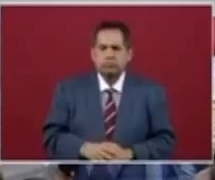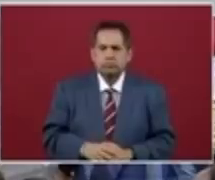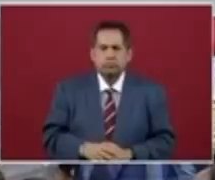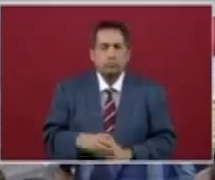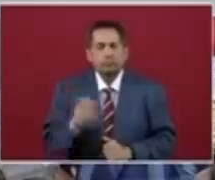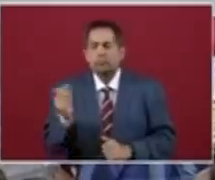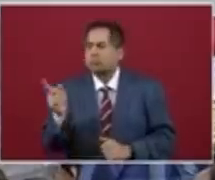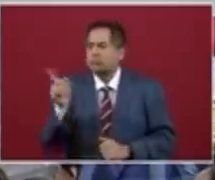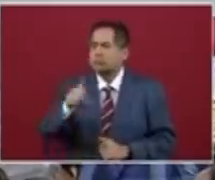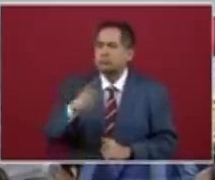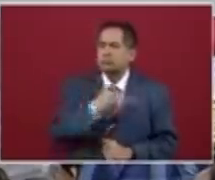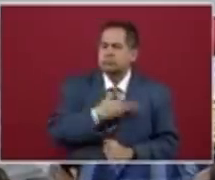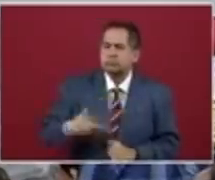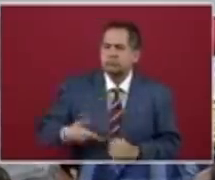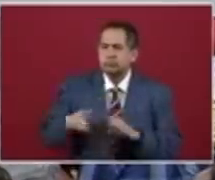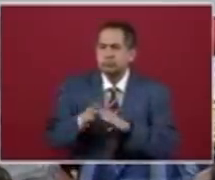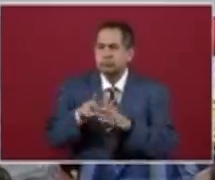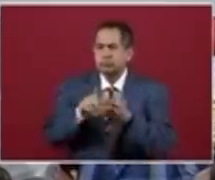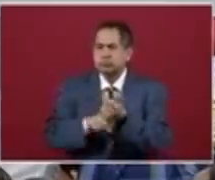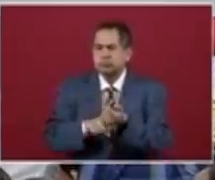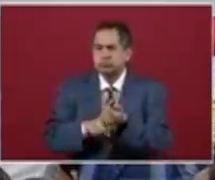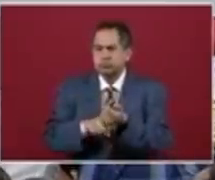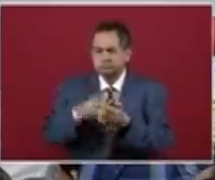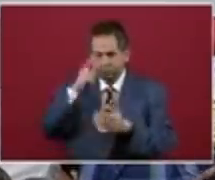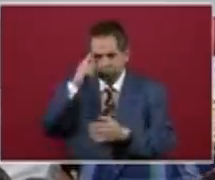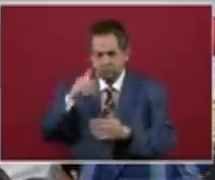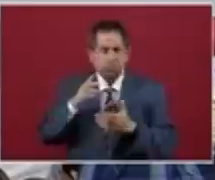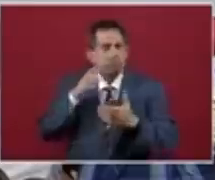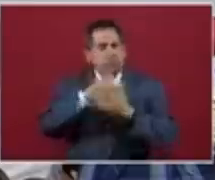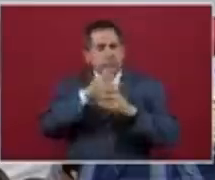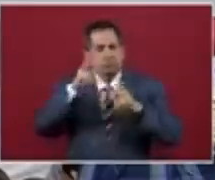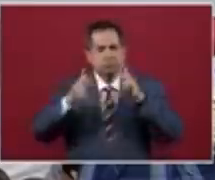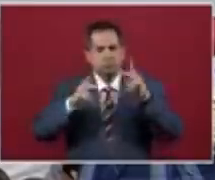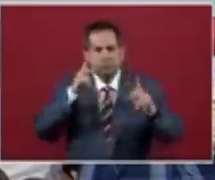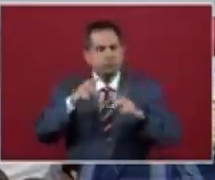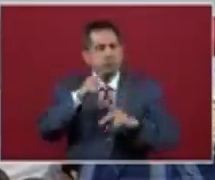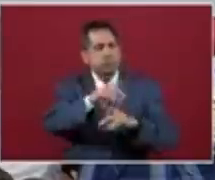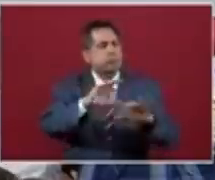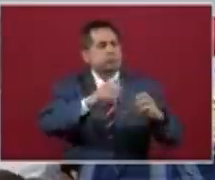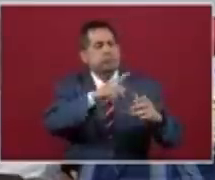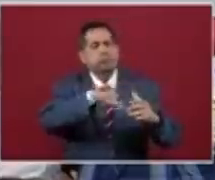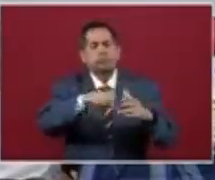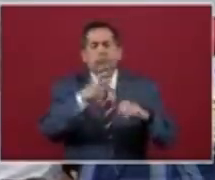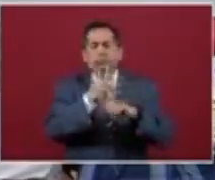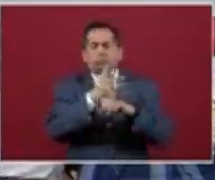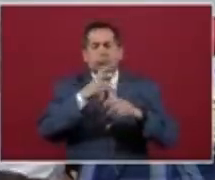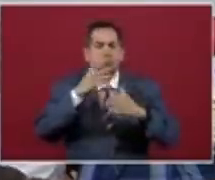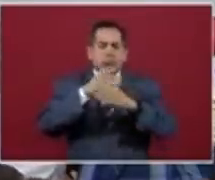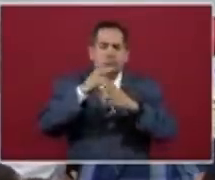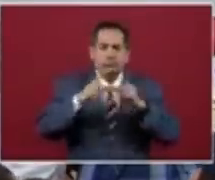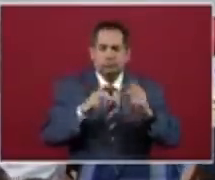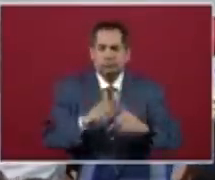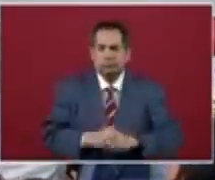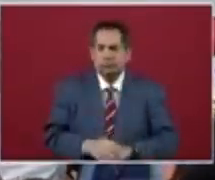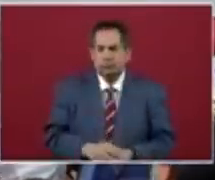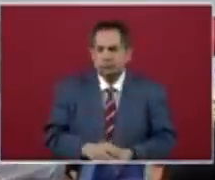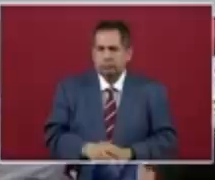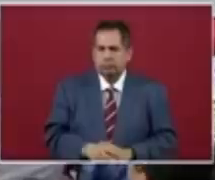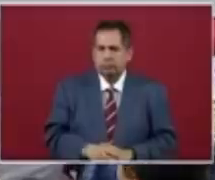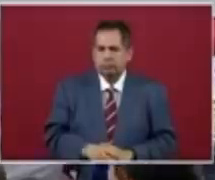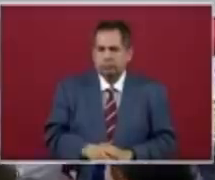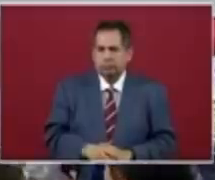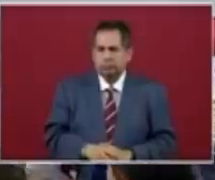Del presidente, ¿para cuándo puede hacer el compromiso de visitar las comunidades en Estados Unidos, presidente? Vamos